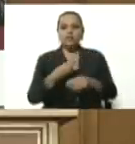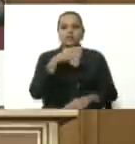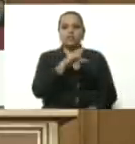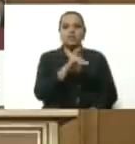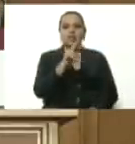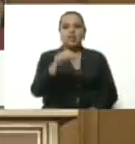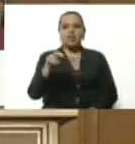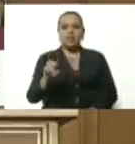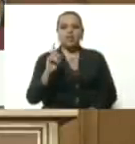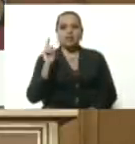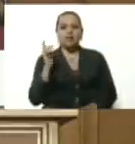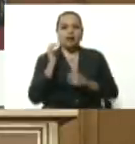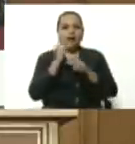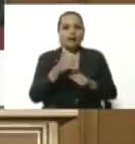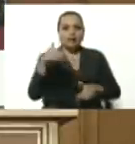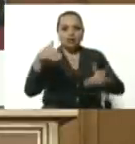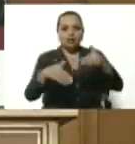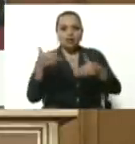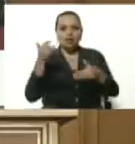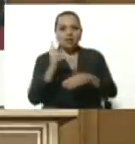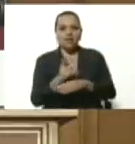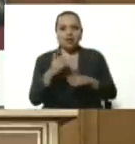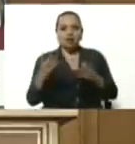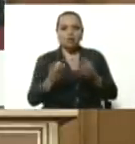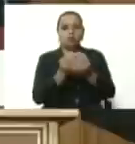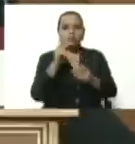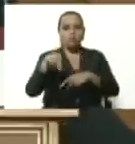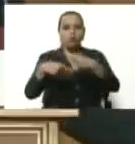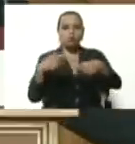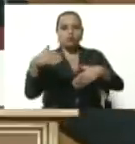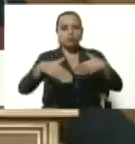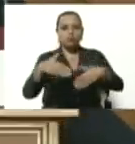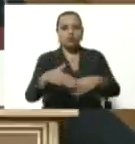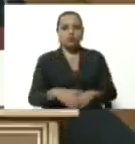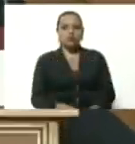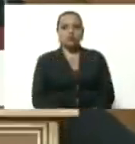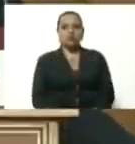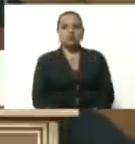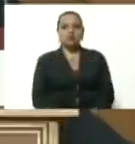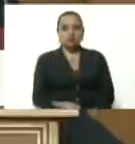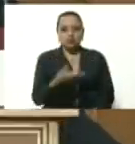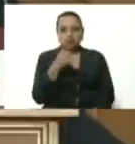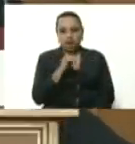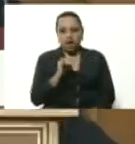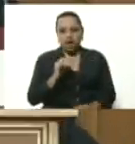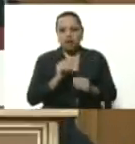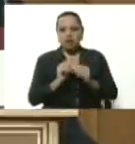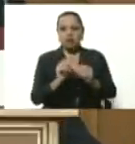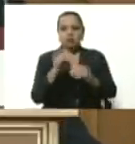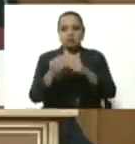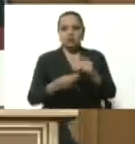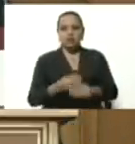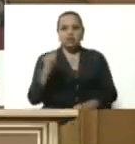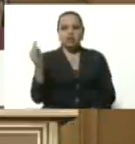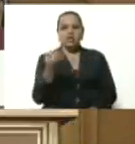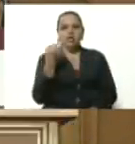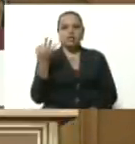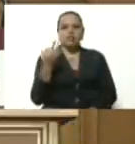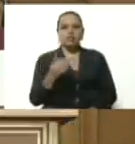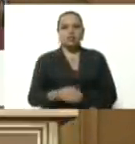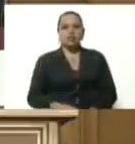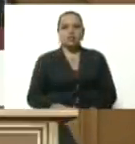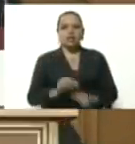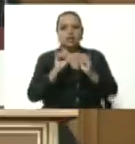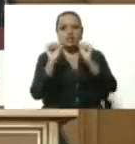y las garantías electorales que deben acompañar los procesos de votación. En eso estamos. Tercero, exhortar al sistema